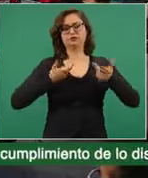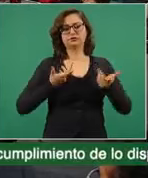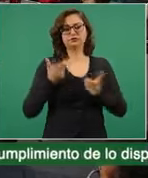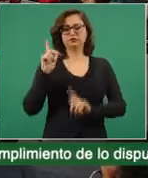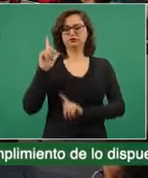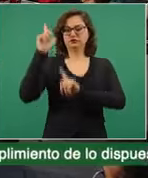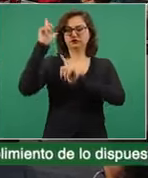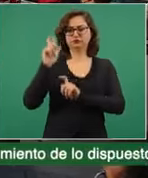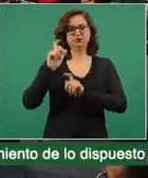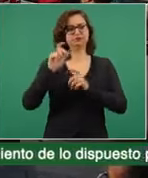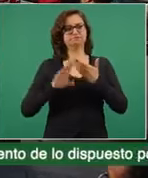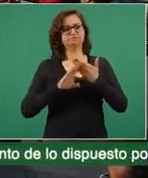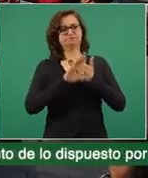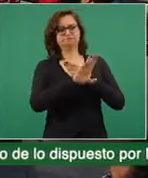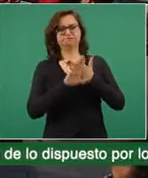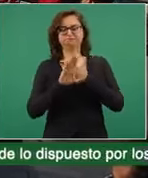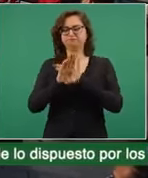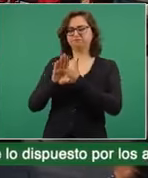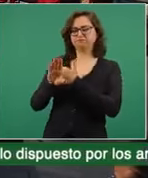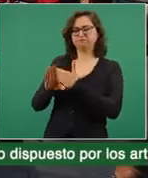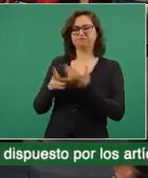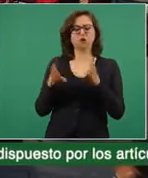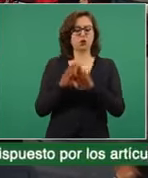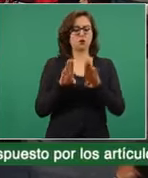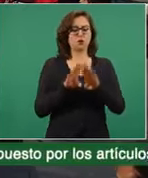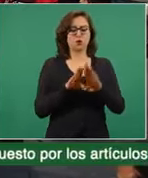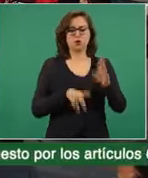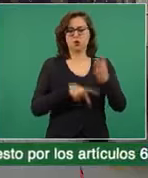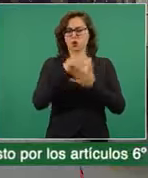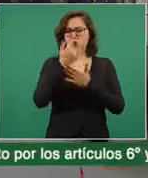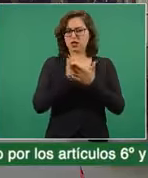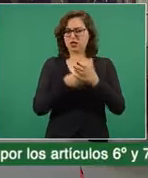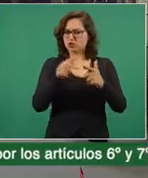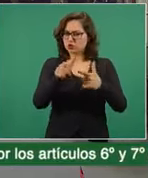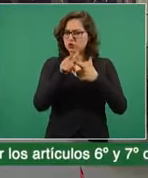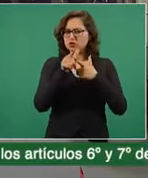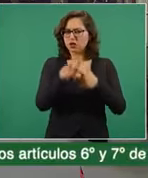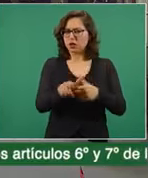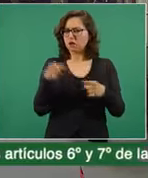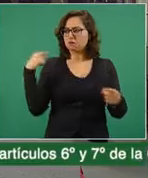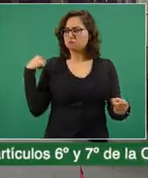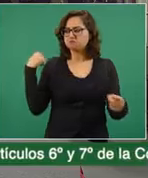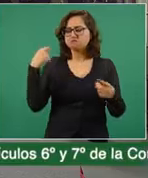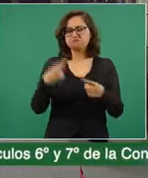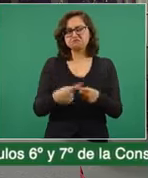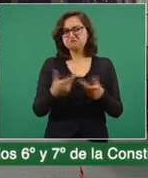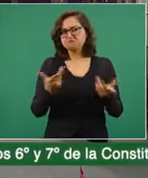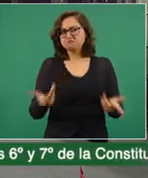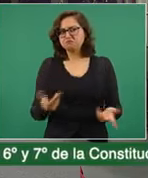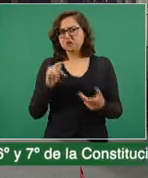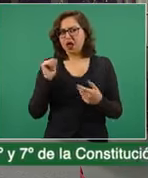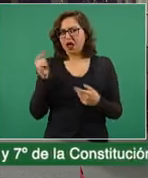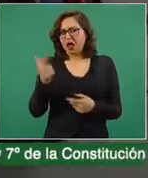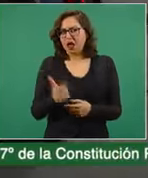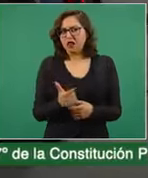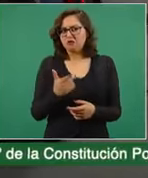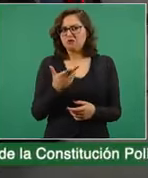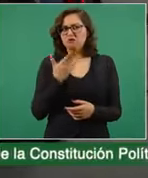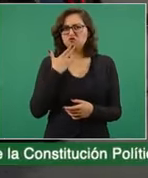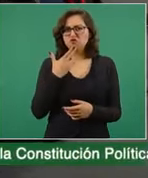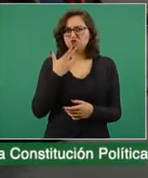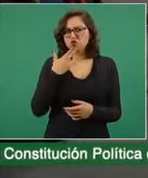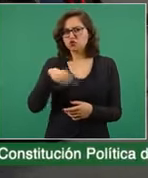tráfico de armas, presidente, no ha habido en este tiempo resultados o no se han presentado resultados. Preguntarle si